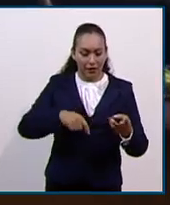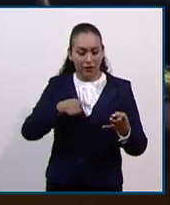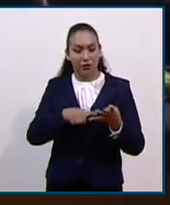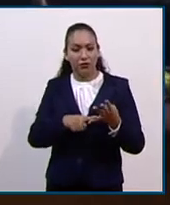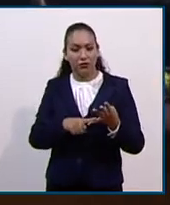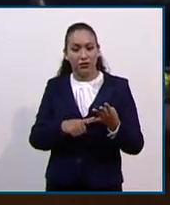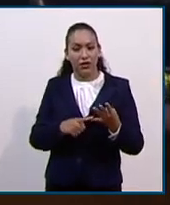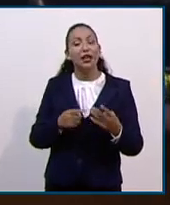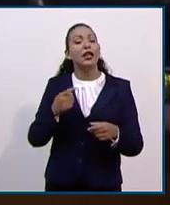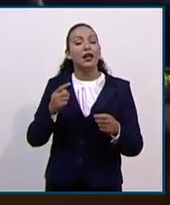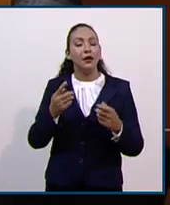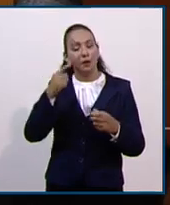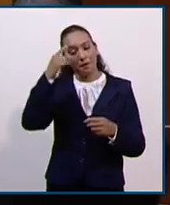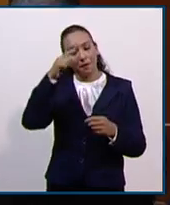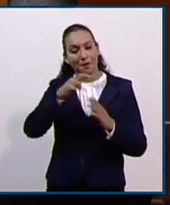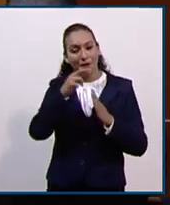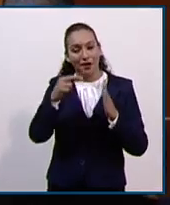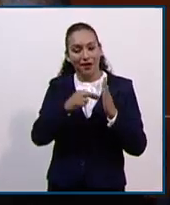de inmediación.